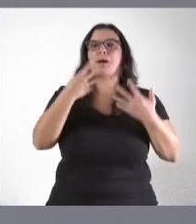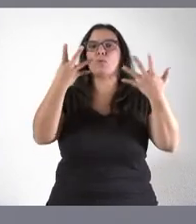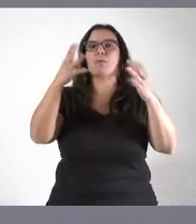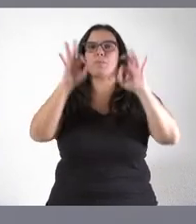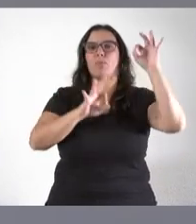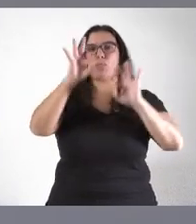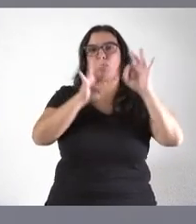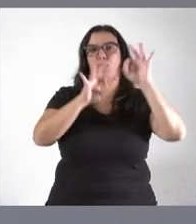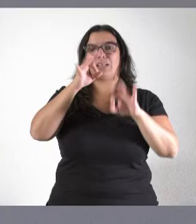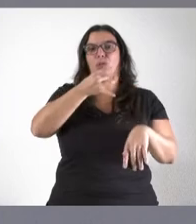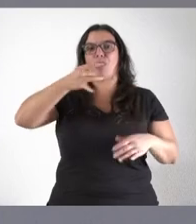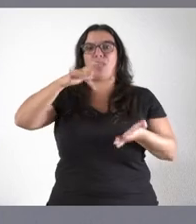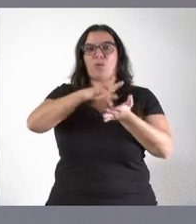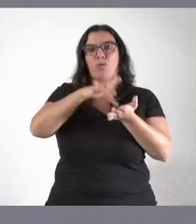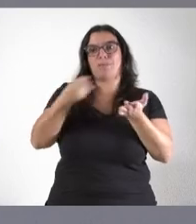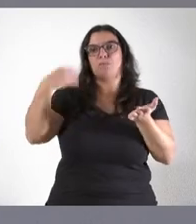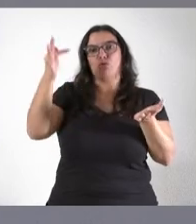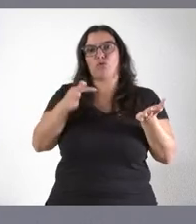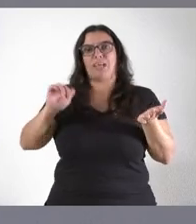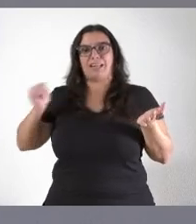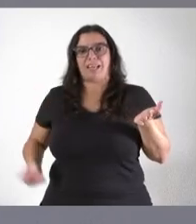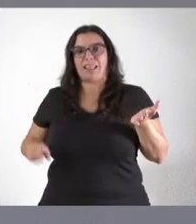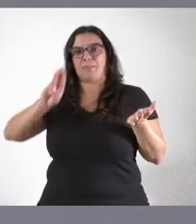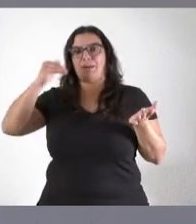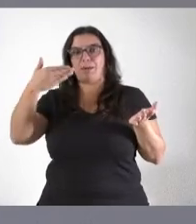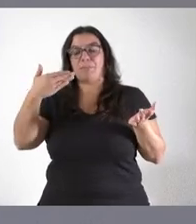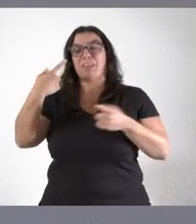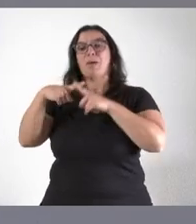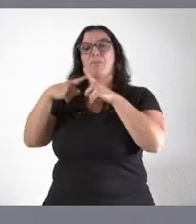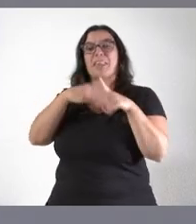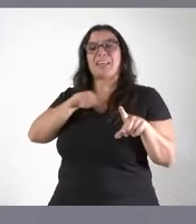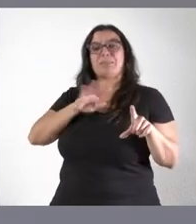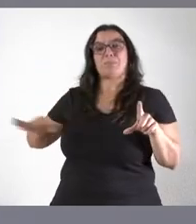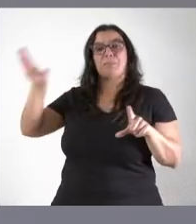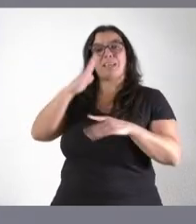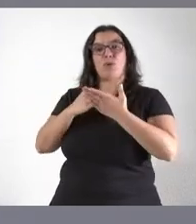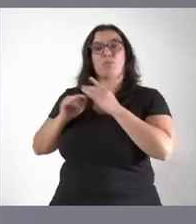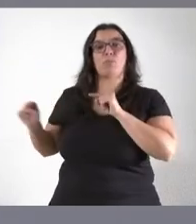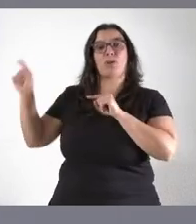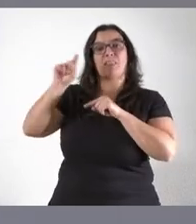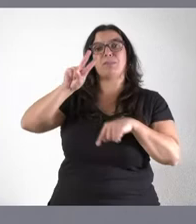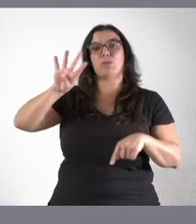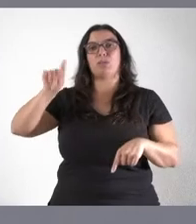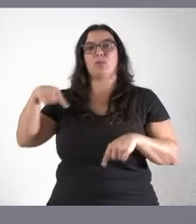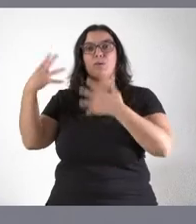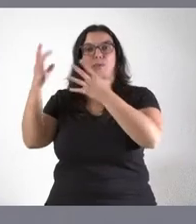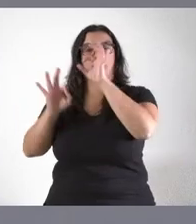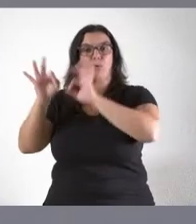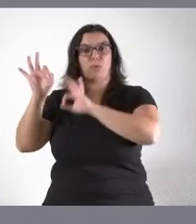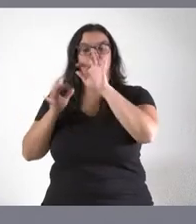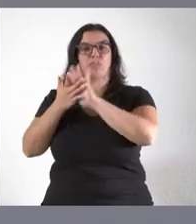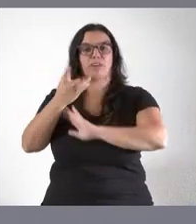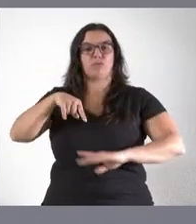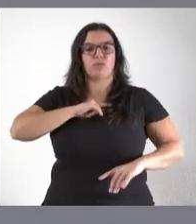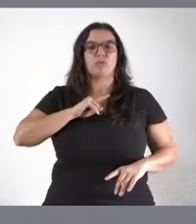de deuda sobre pib y la media del conjunto de las comunidades autónomas es el 24,9% por tanto